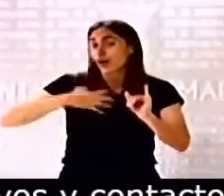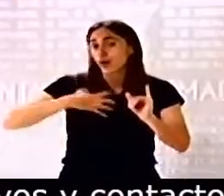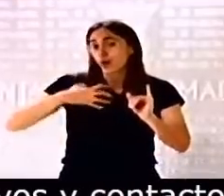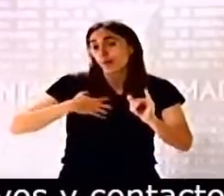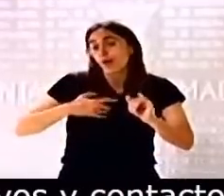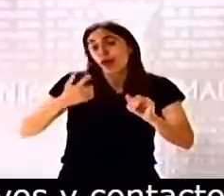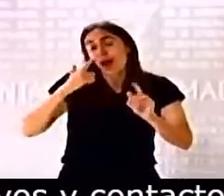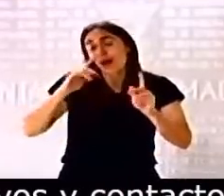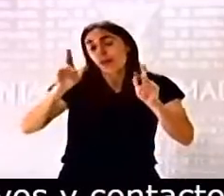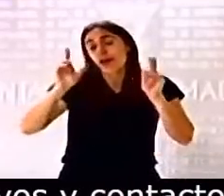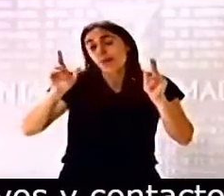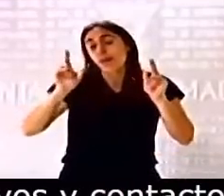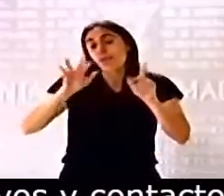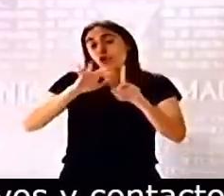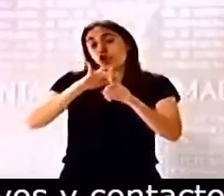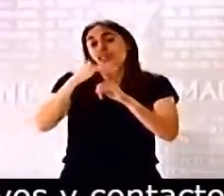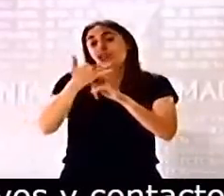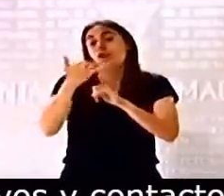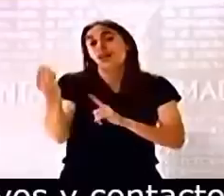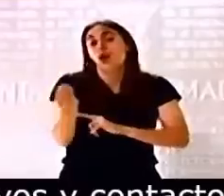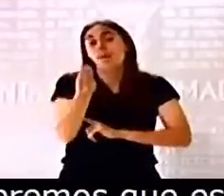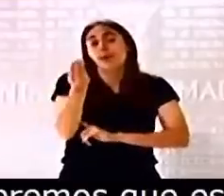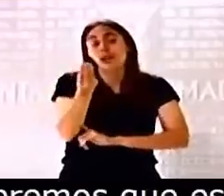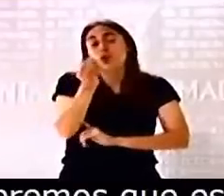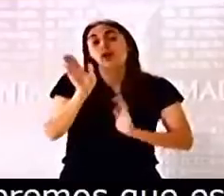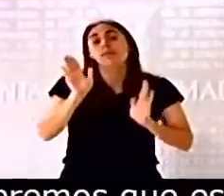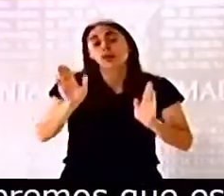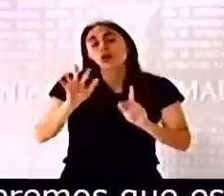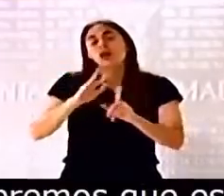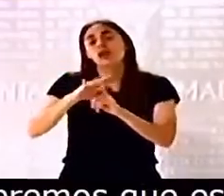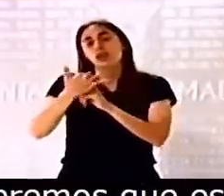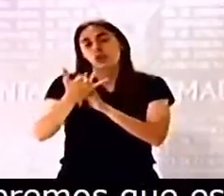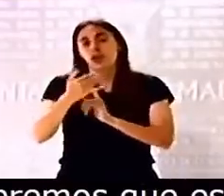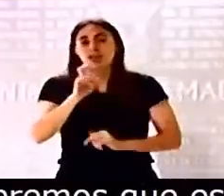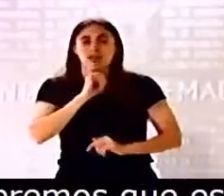se reconduzca, pero evidentemente es una situación complicada.